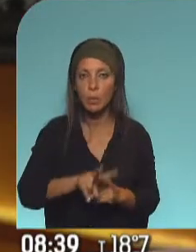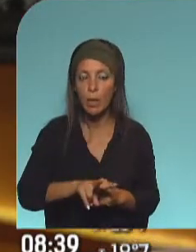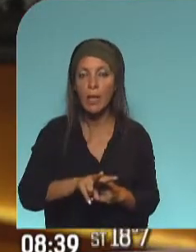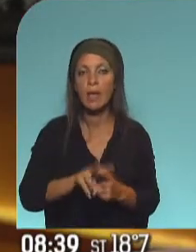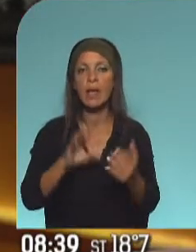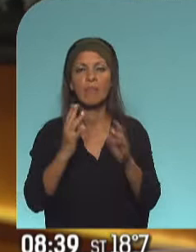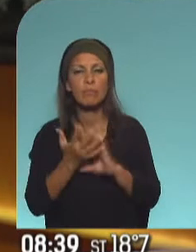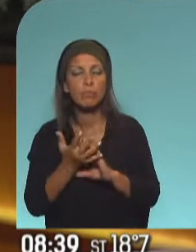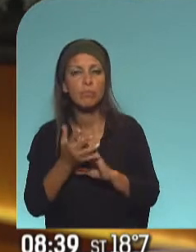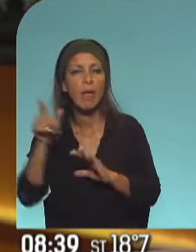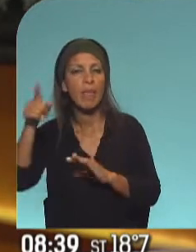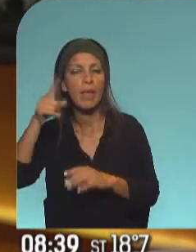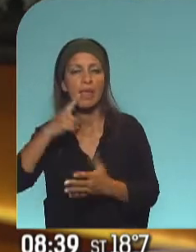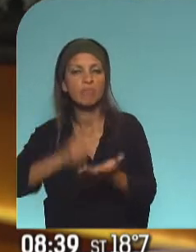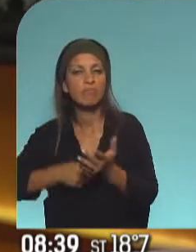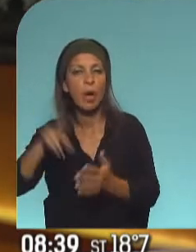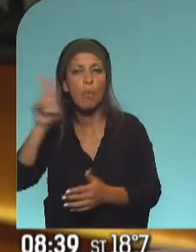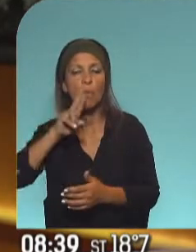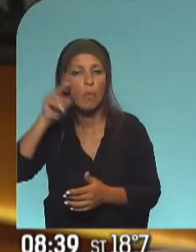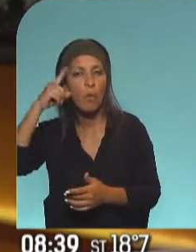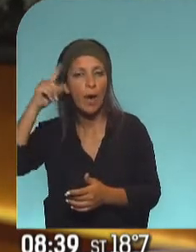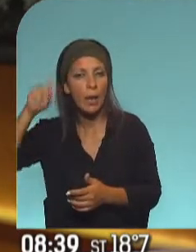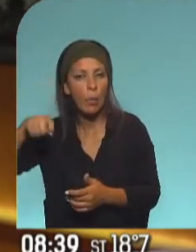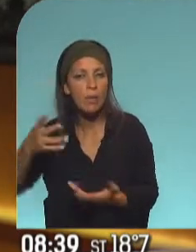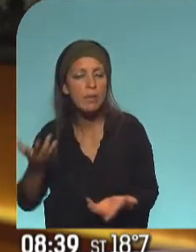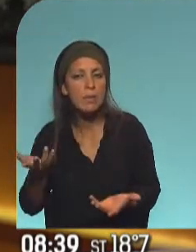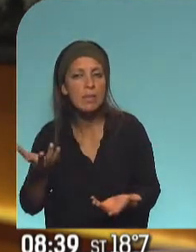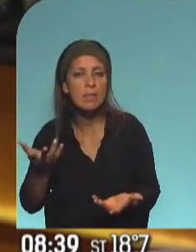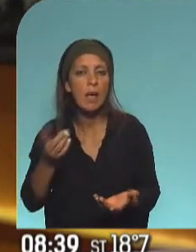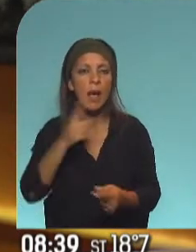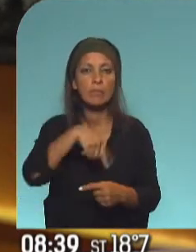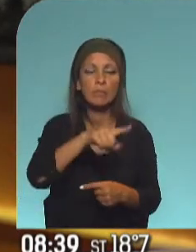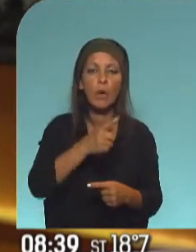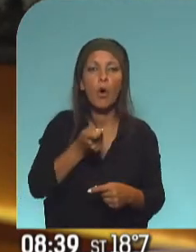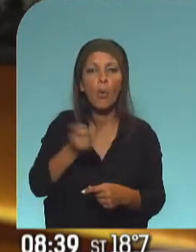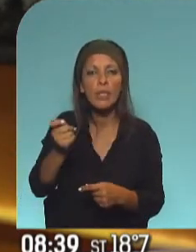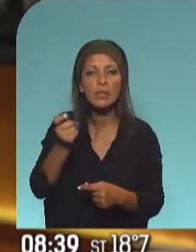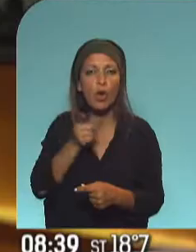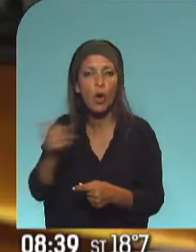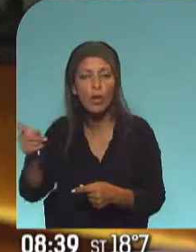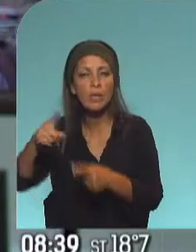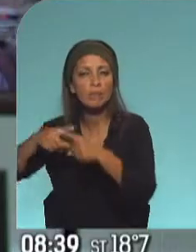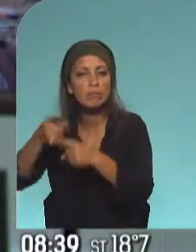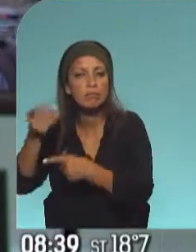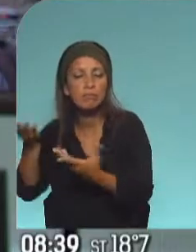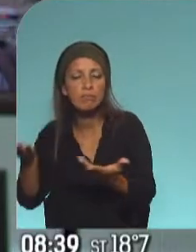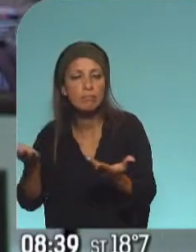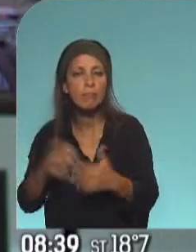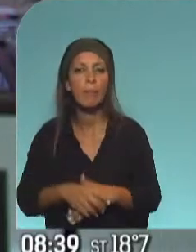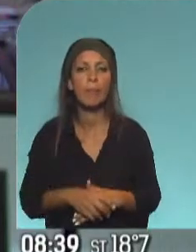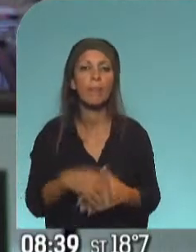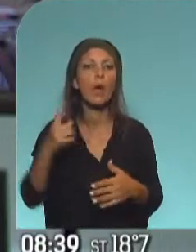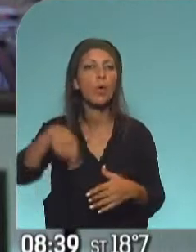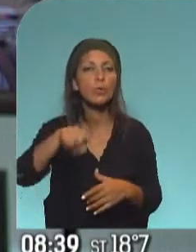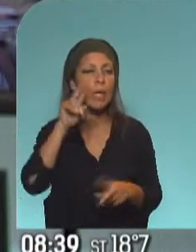accionar de la jueza, este pedido de mal desempeño. Digo, ¿cómo están observando ustedes este caso? Bueno, con